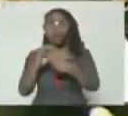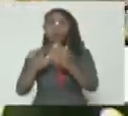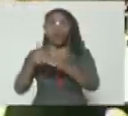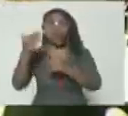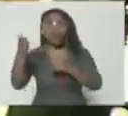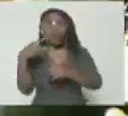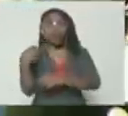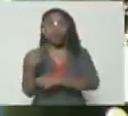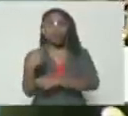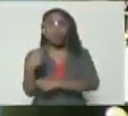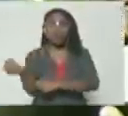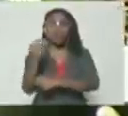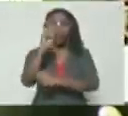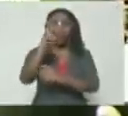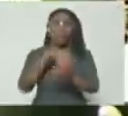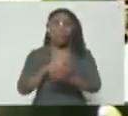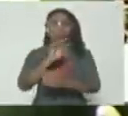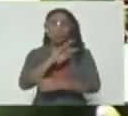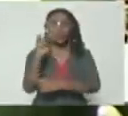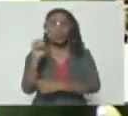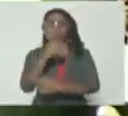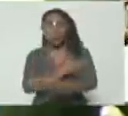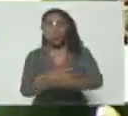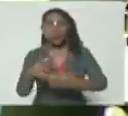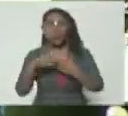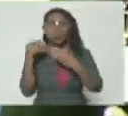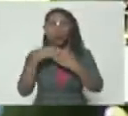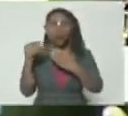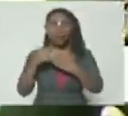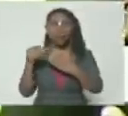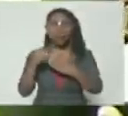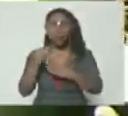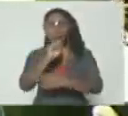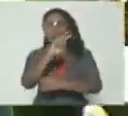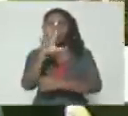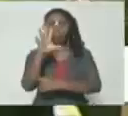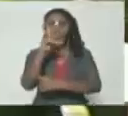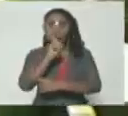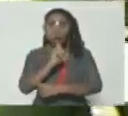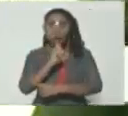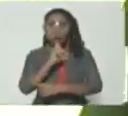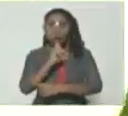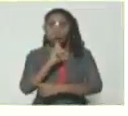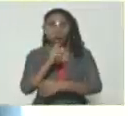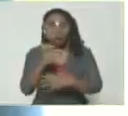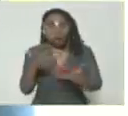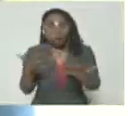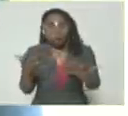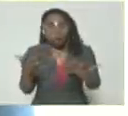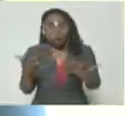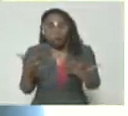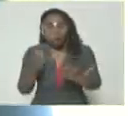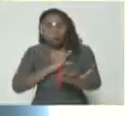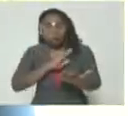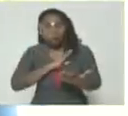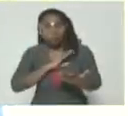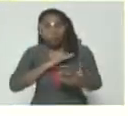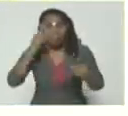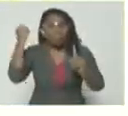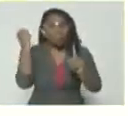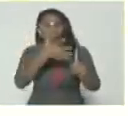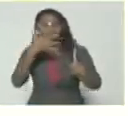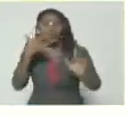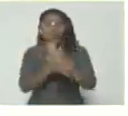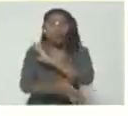financiado más de 2.400 millones de dólares durante los 25 años, y ha tenido un impacto sobre